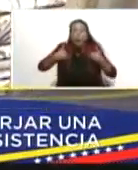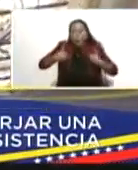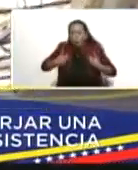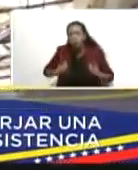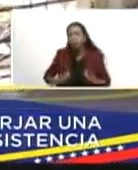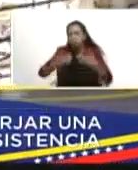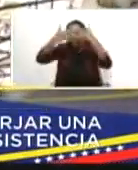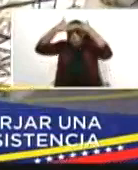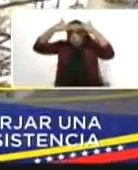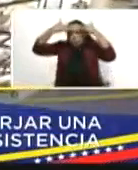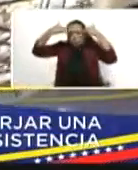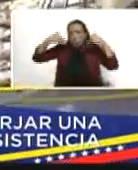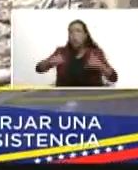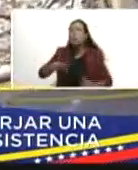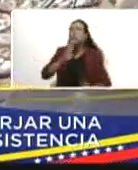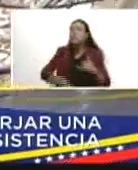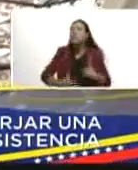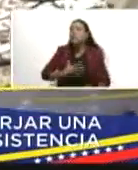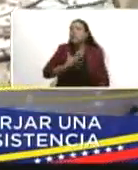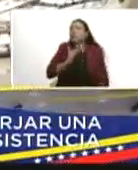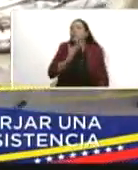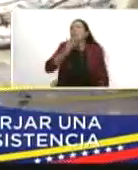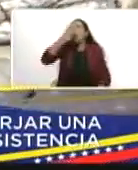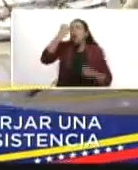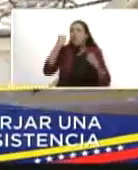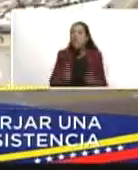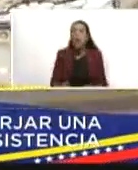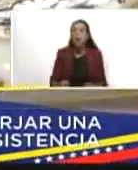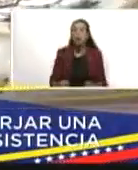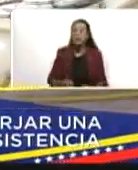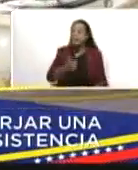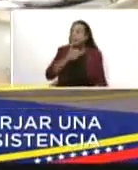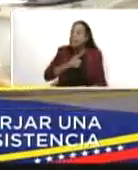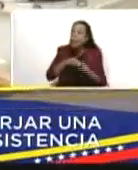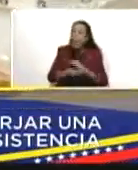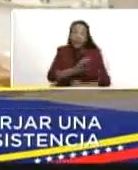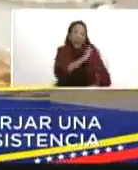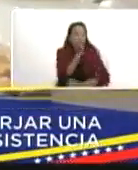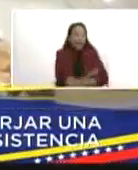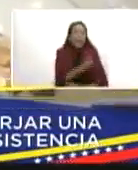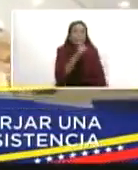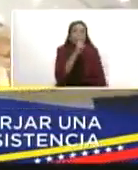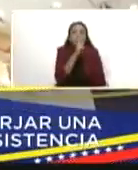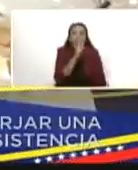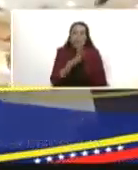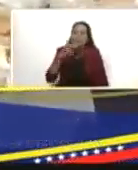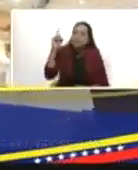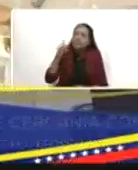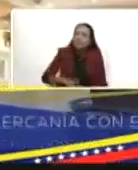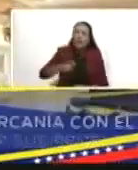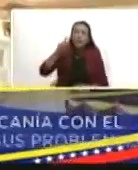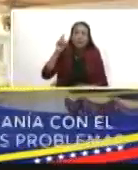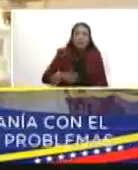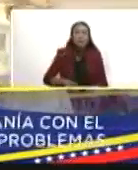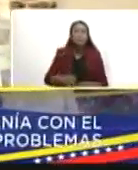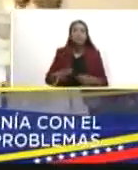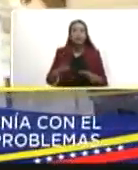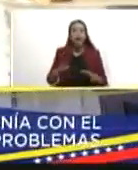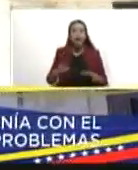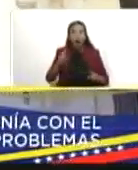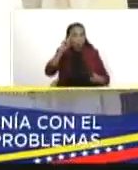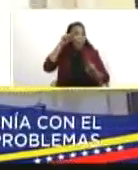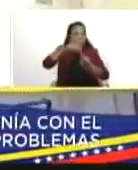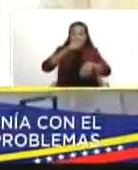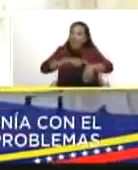fuerzas el último aliento la reserva de energía que siempre tenemos y hay un